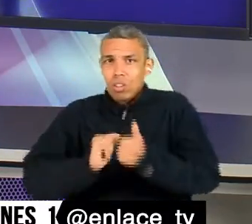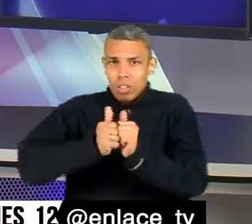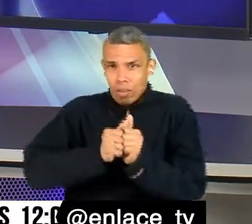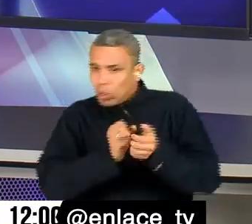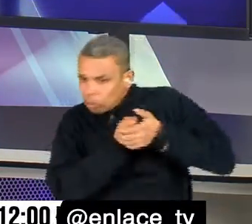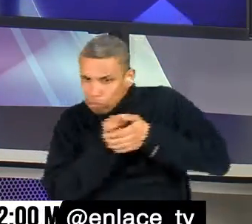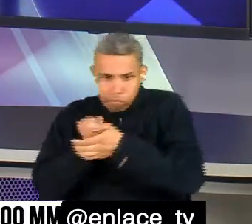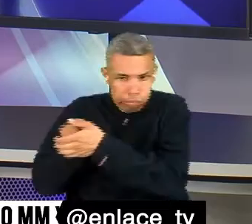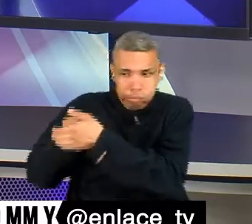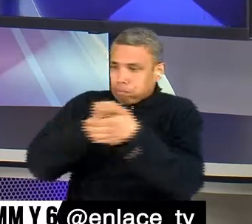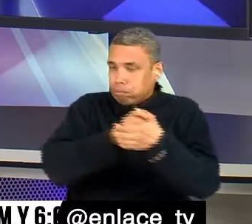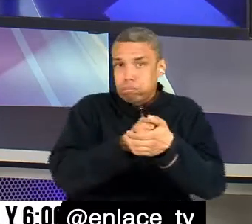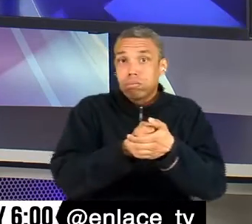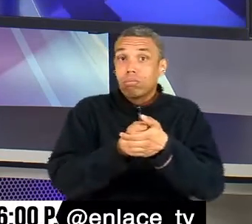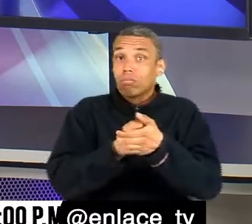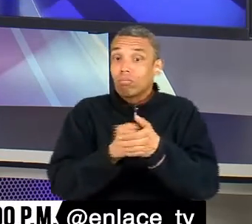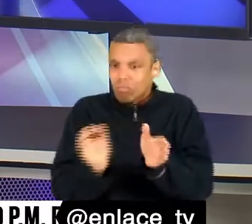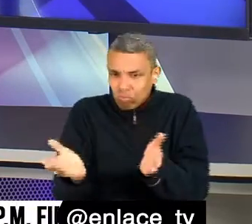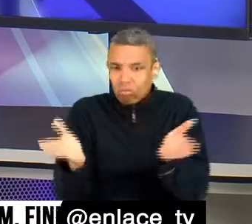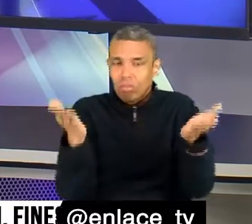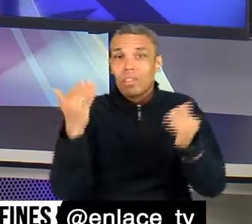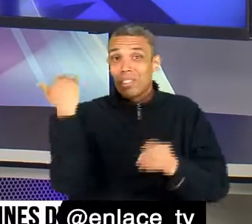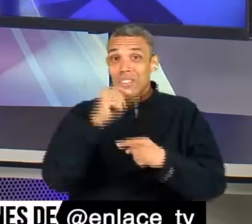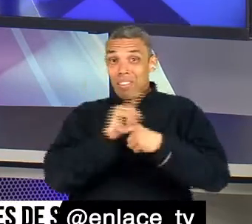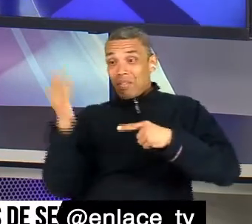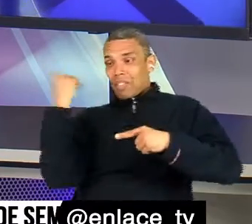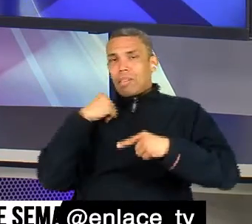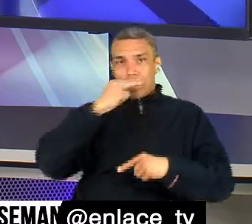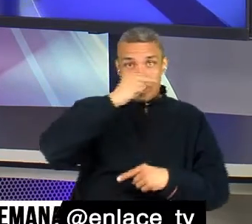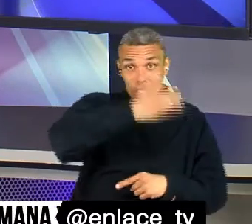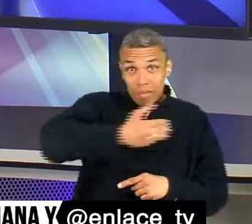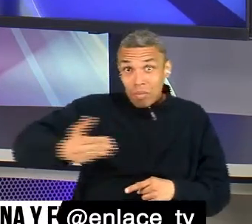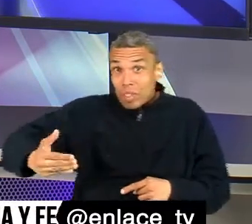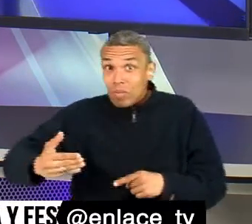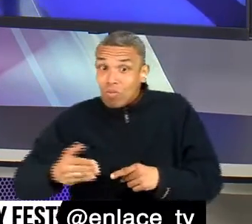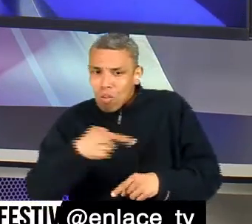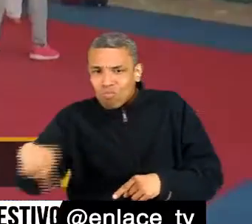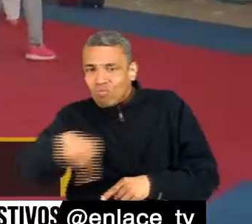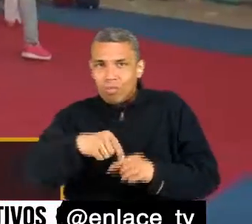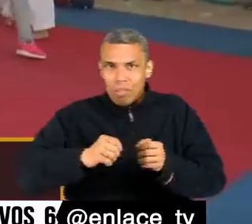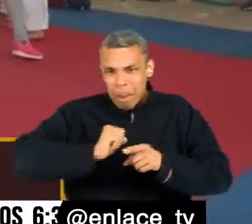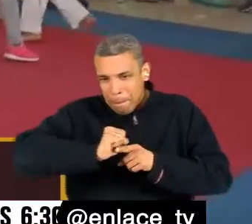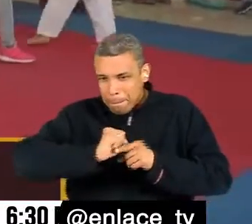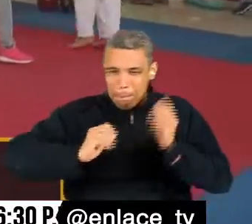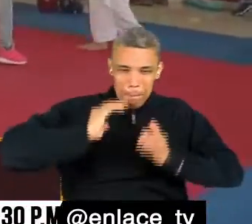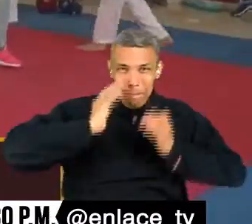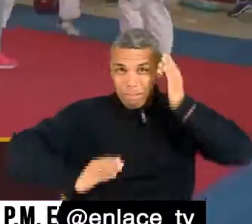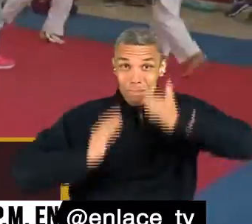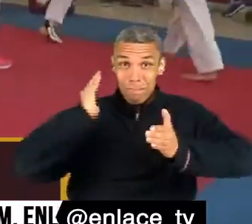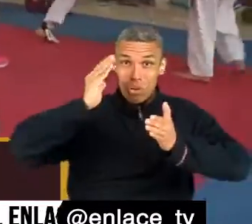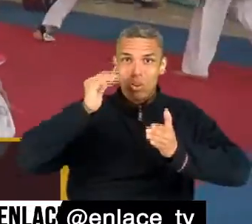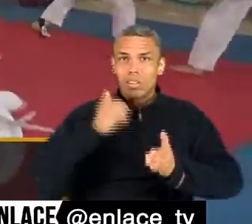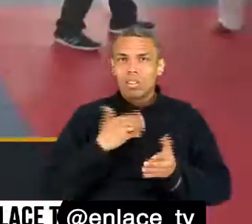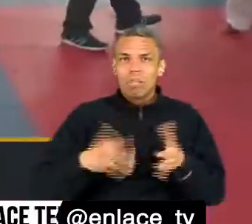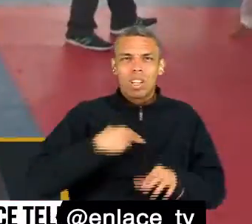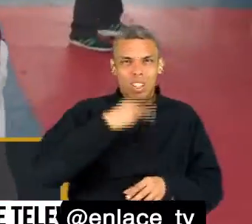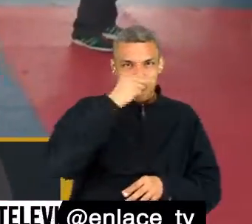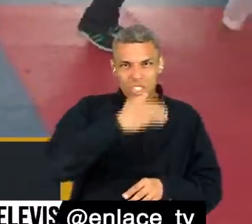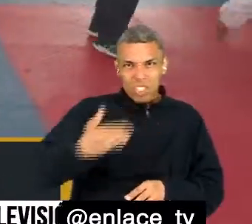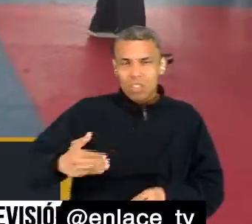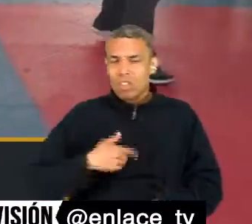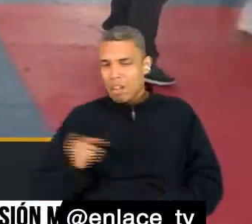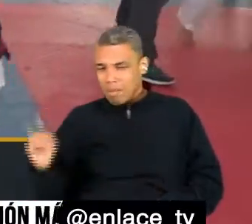fin de semana se cumplió un festival infantil en el Club Infantas. Con la participación de 60 niños, se cumplió un festival